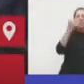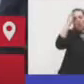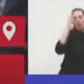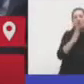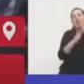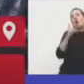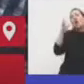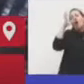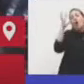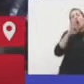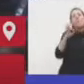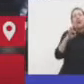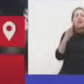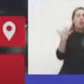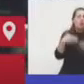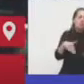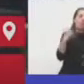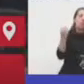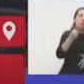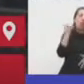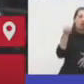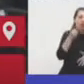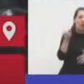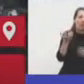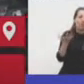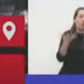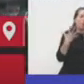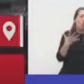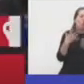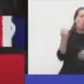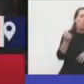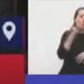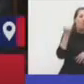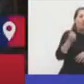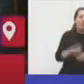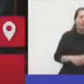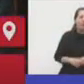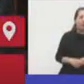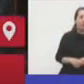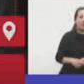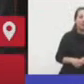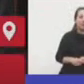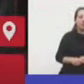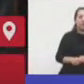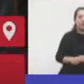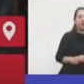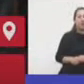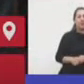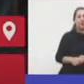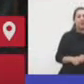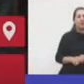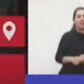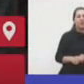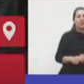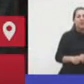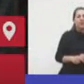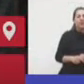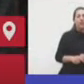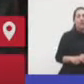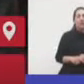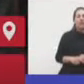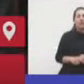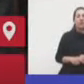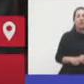ante a bajar, la incapacidad, ahí está, obvio. Es un buen punto, Mónica. Ante la incapacidad para hacer algo, bueno, van por otro lado. Esto es bueno. Histórico